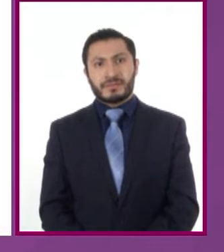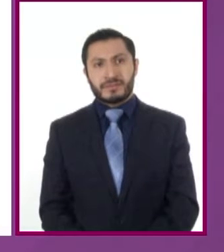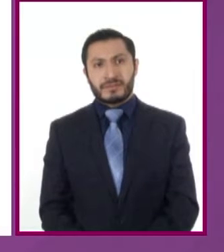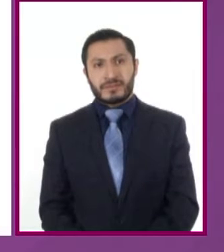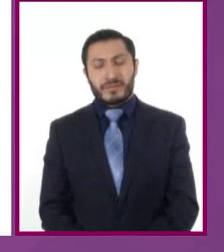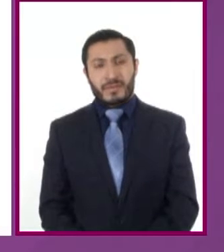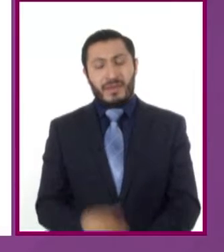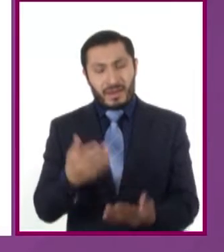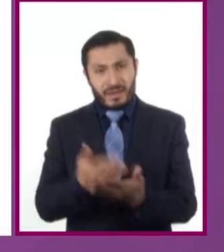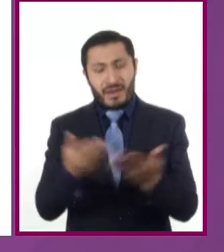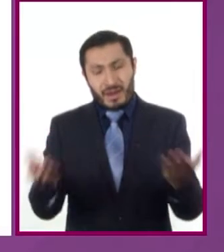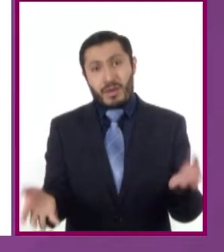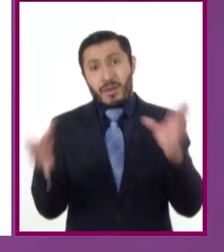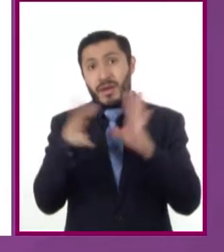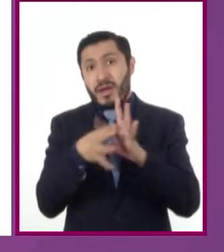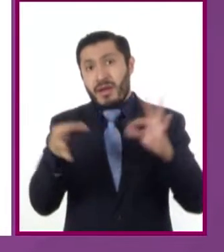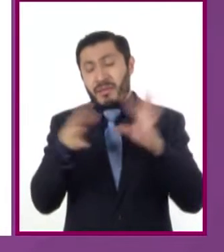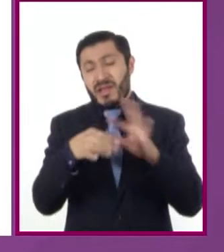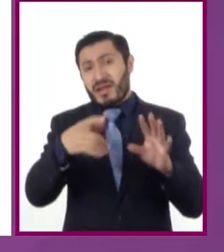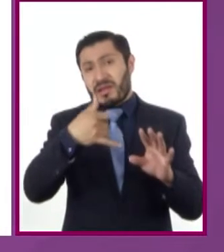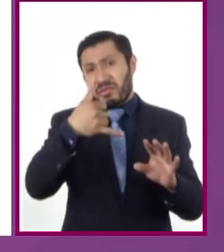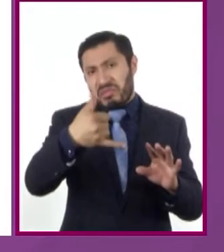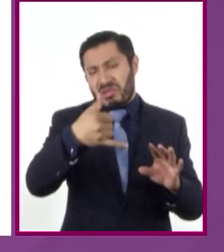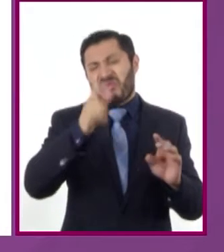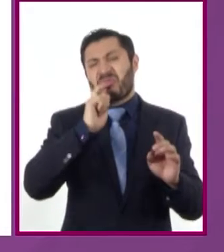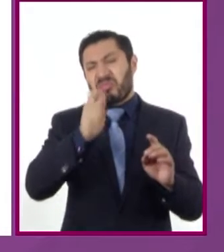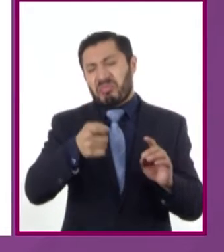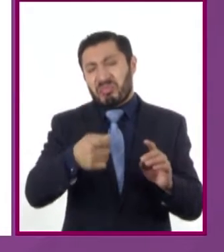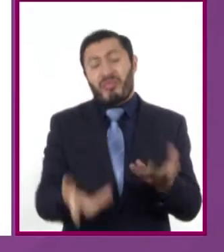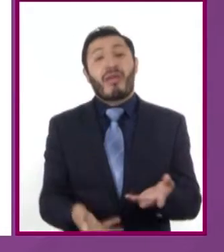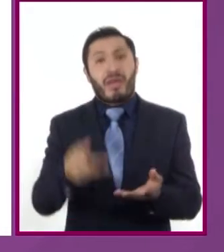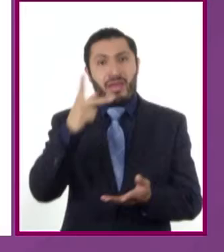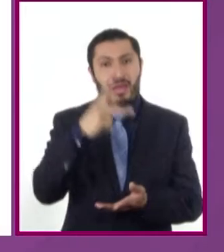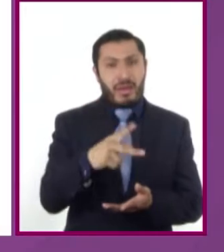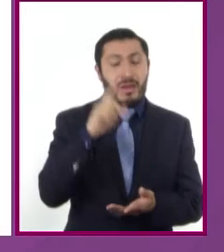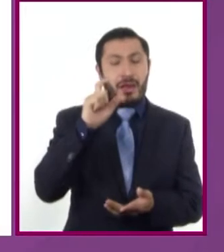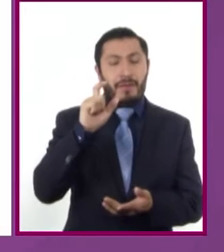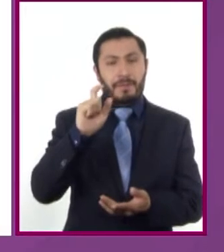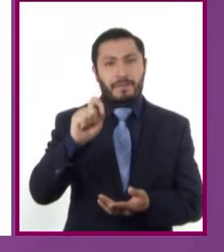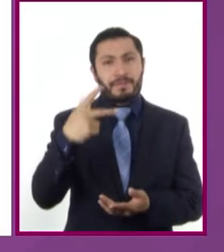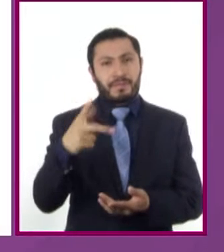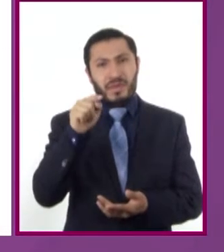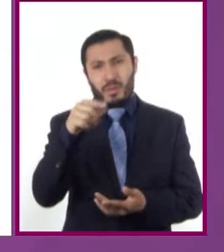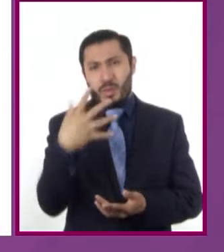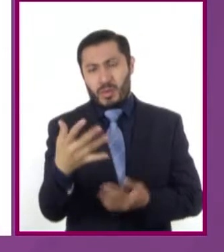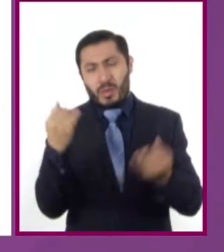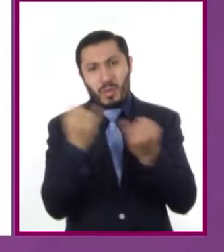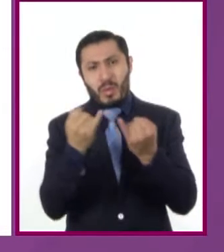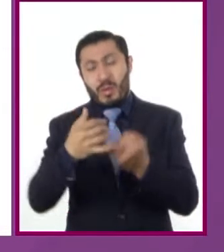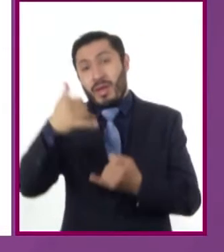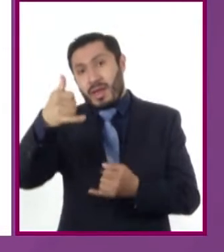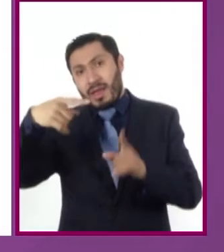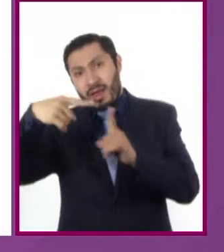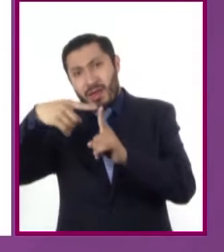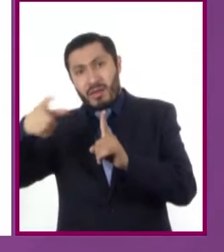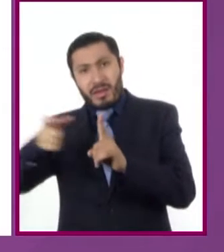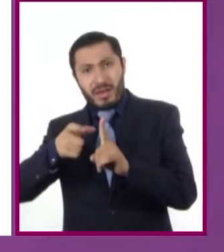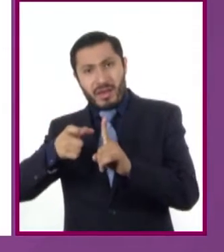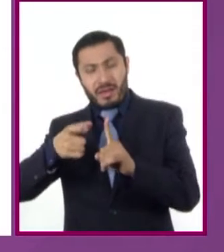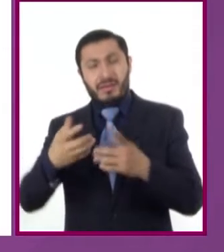Ahora despejemos la literal Y. Retomando la expresión 28.5 es igual a Y entre